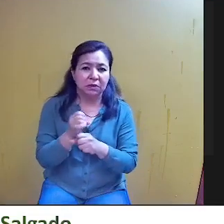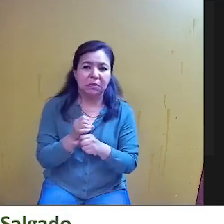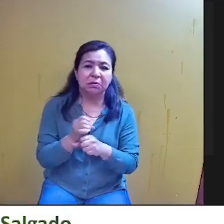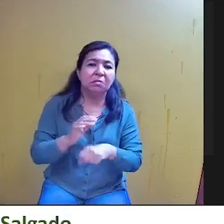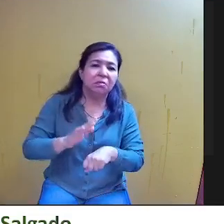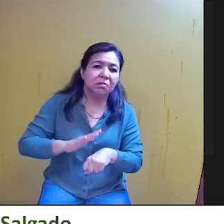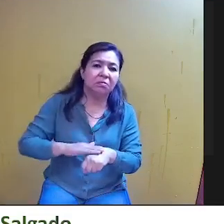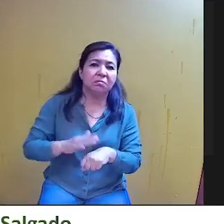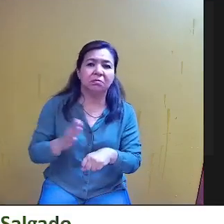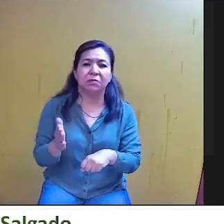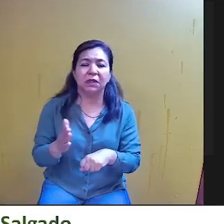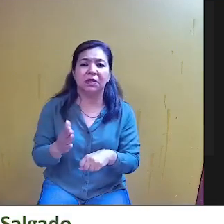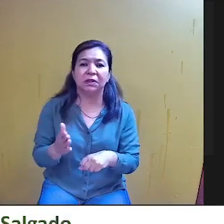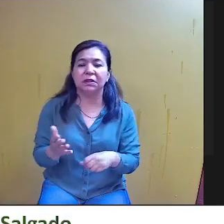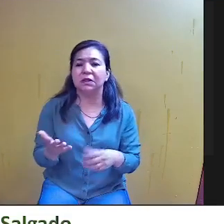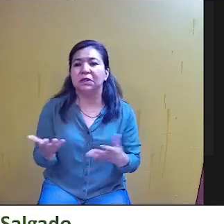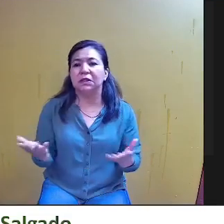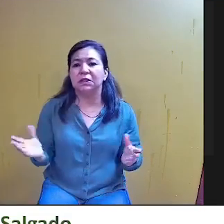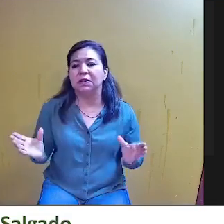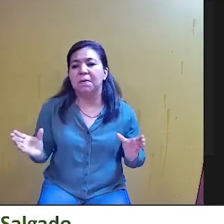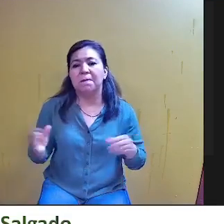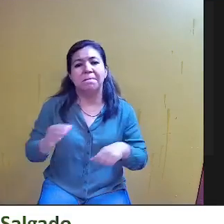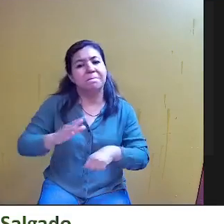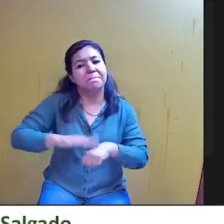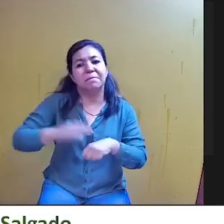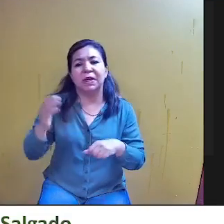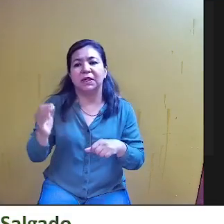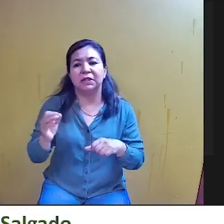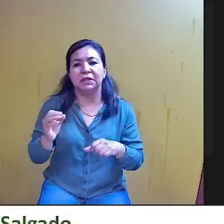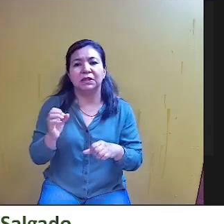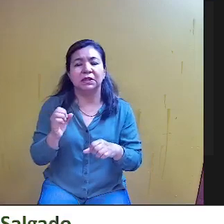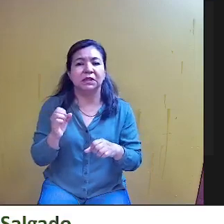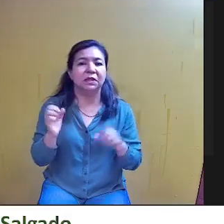más integral.